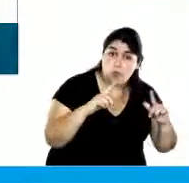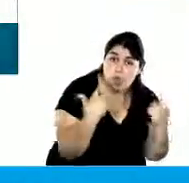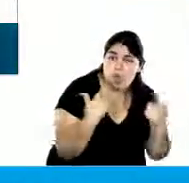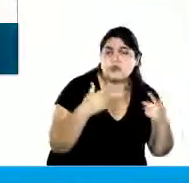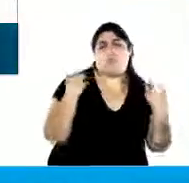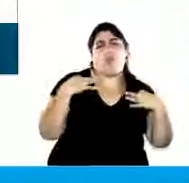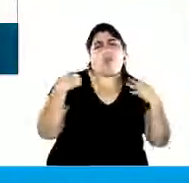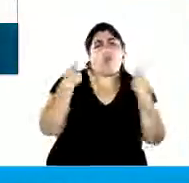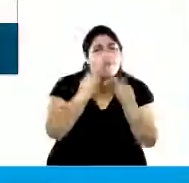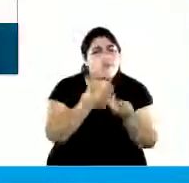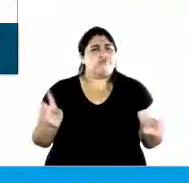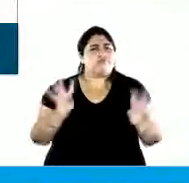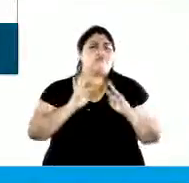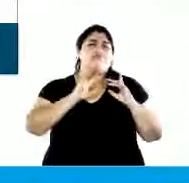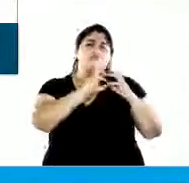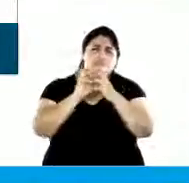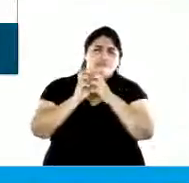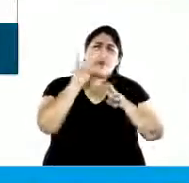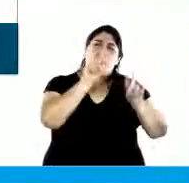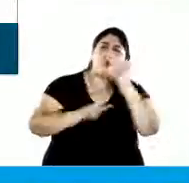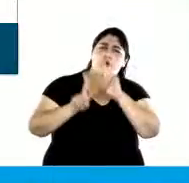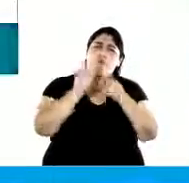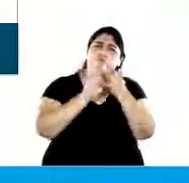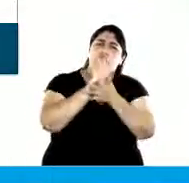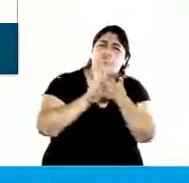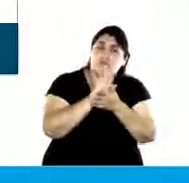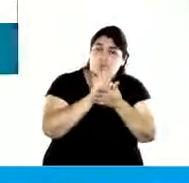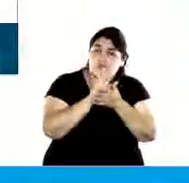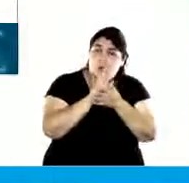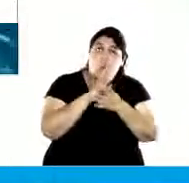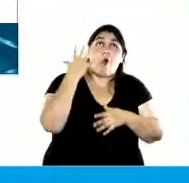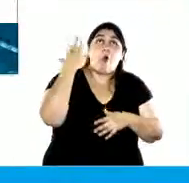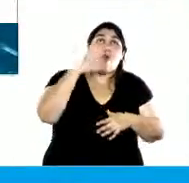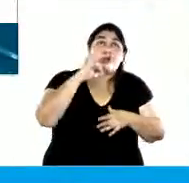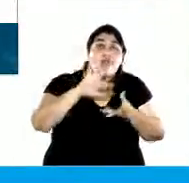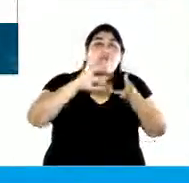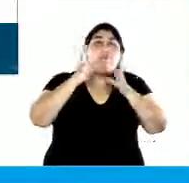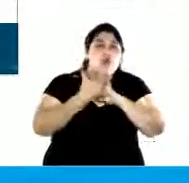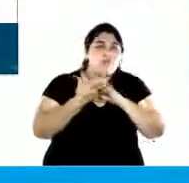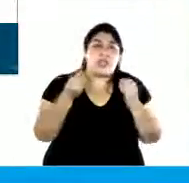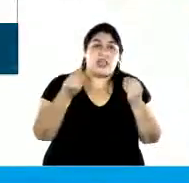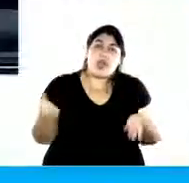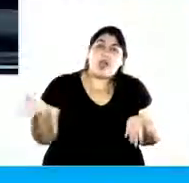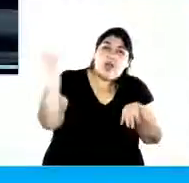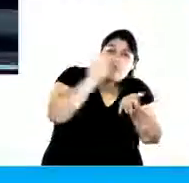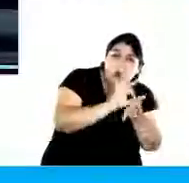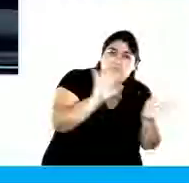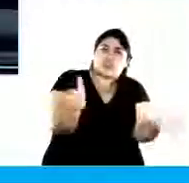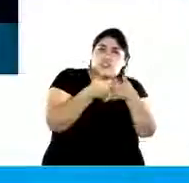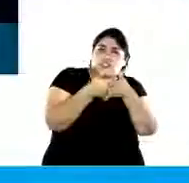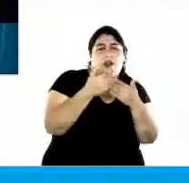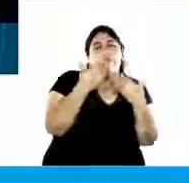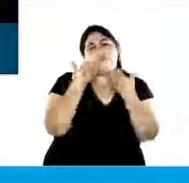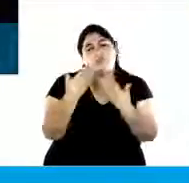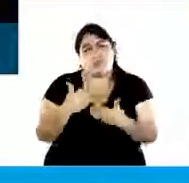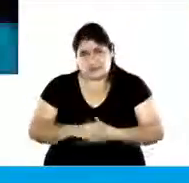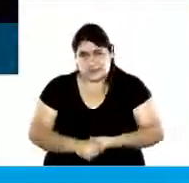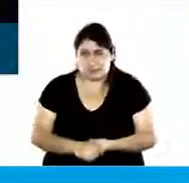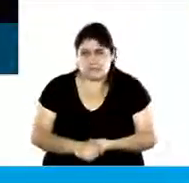sentémonos, dialoguemos, busquemos soluciones, pero de ninguna manera la solución va a ser volver a fase 1. Muchas gracias, presidente.